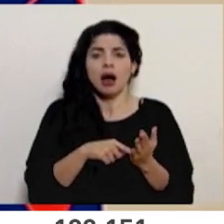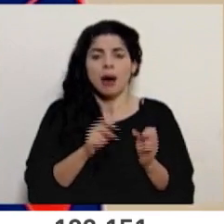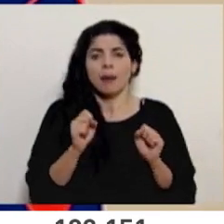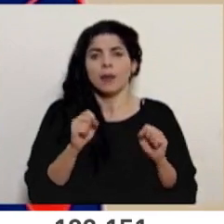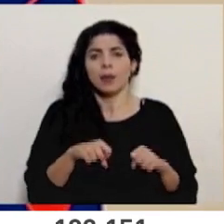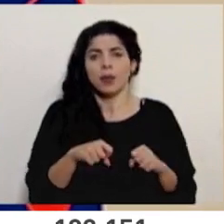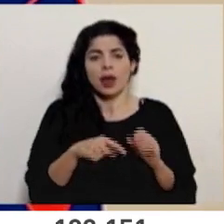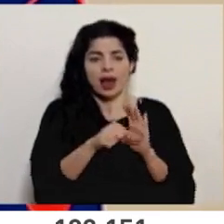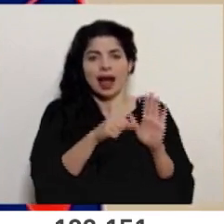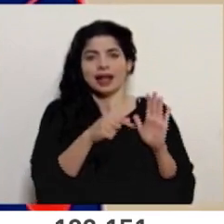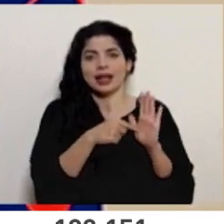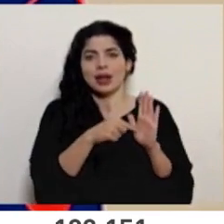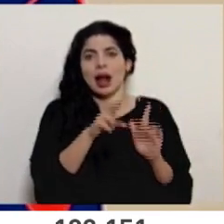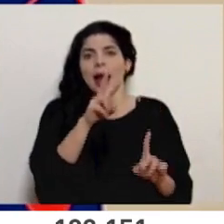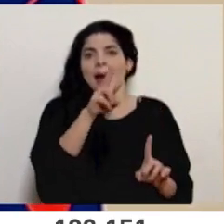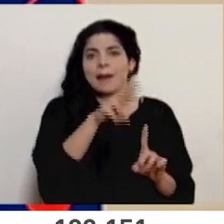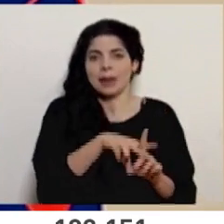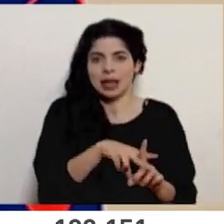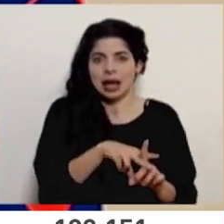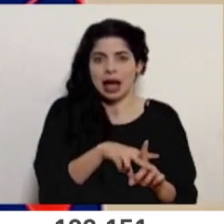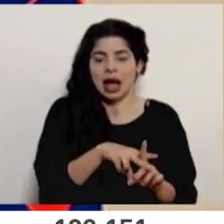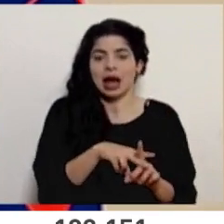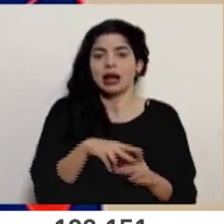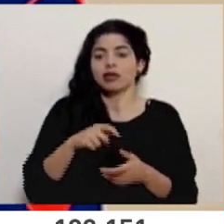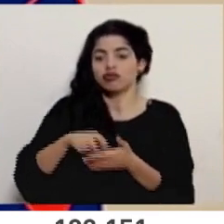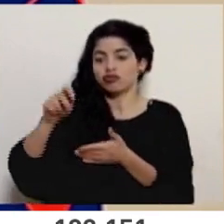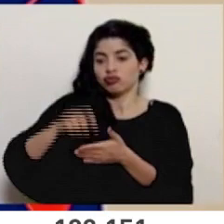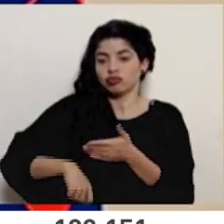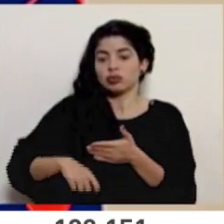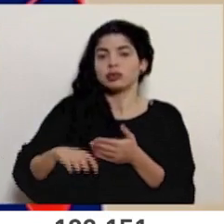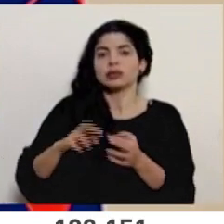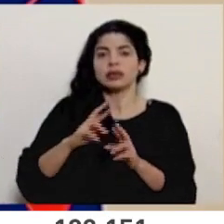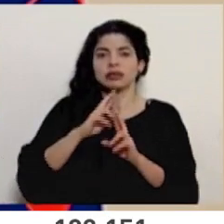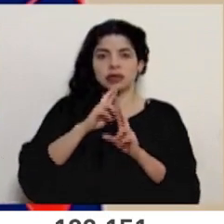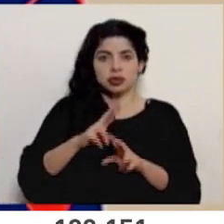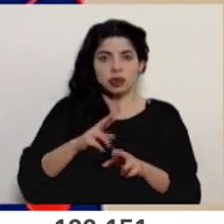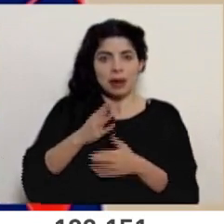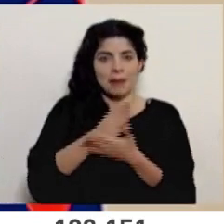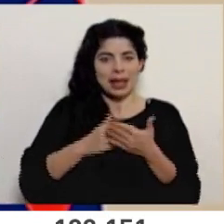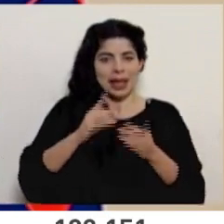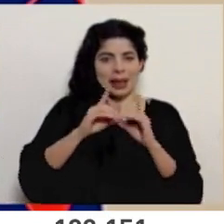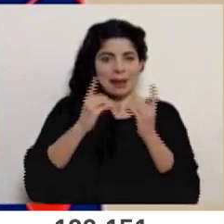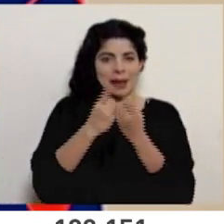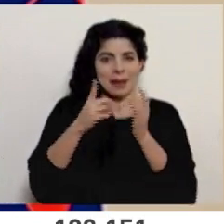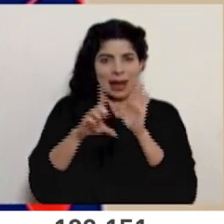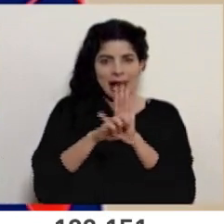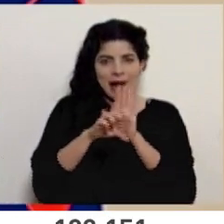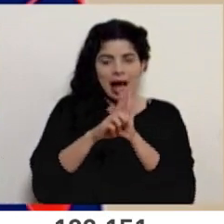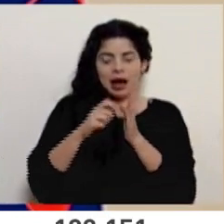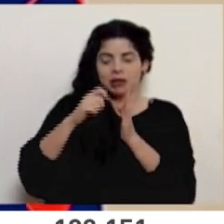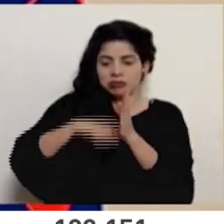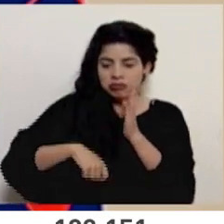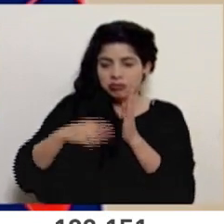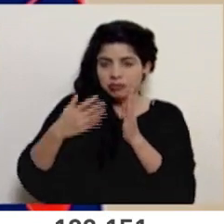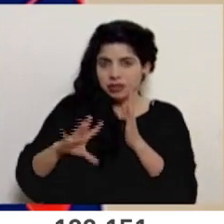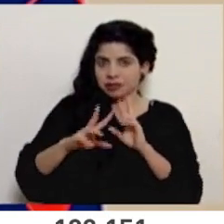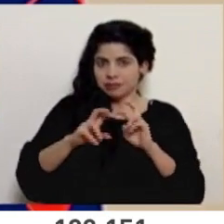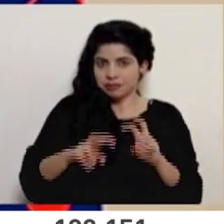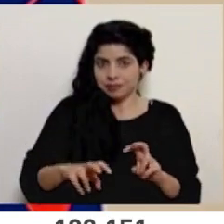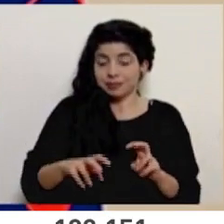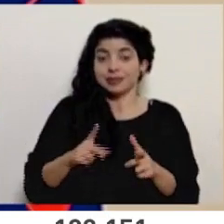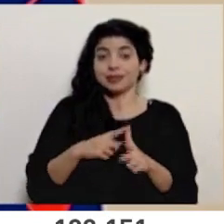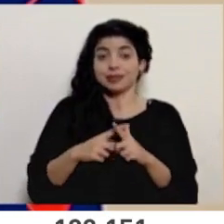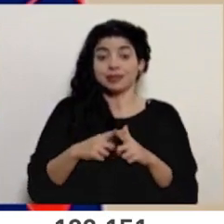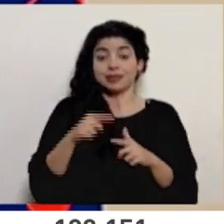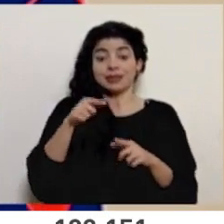ese artículo. A partir de ahí se hace una resolución razonada de parte de nuestro departamento legal, y ya en el marco específico